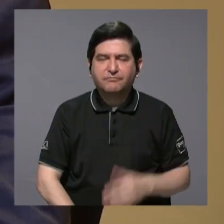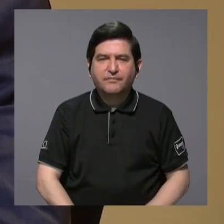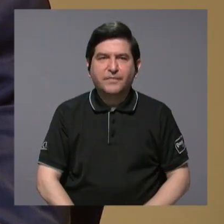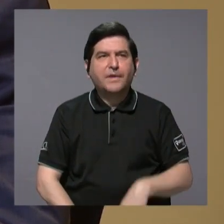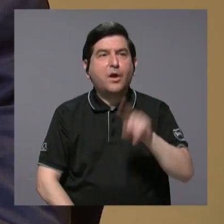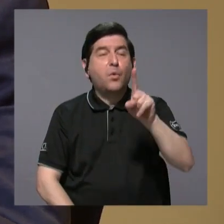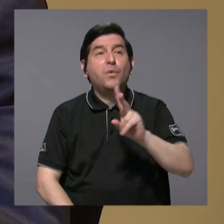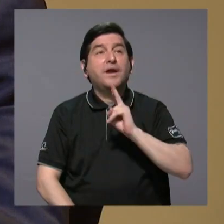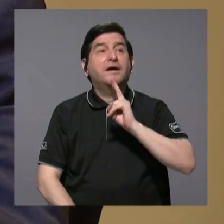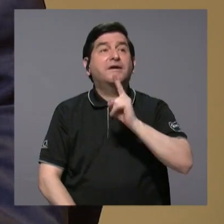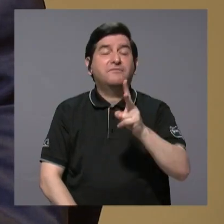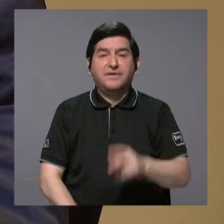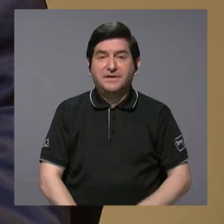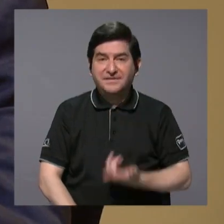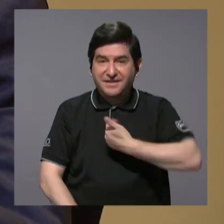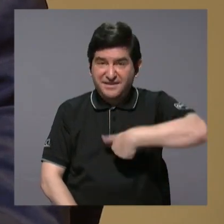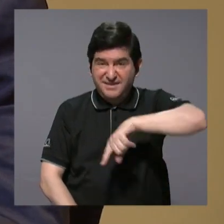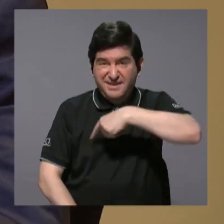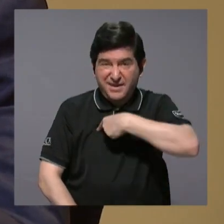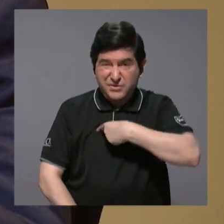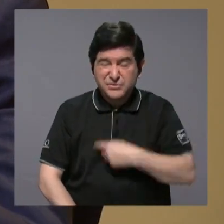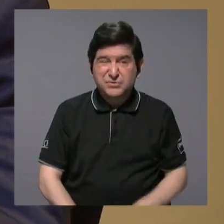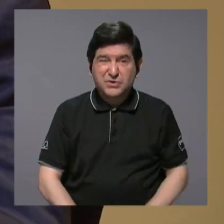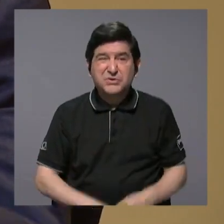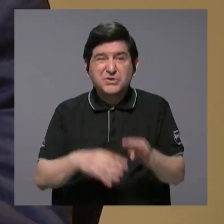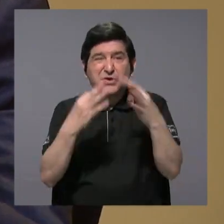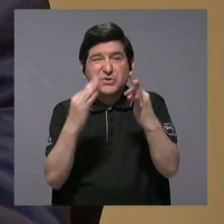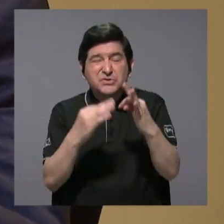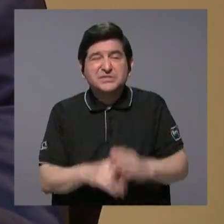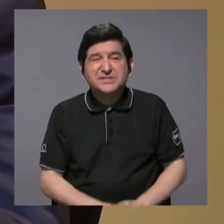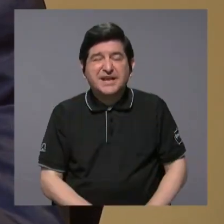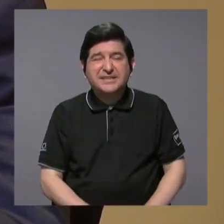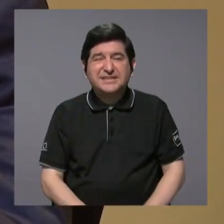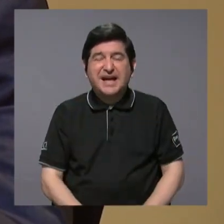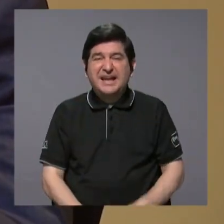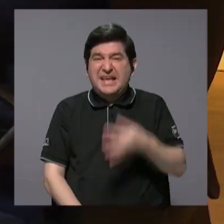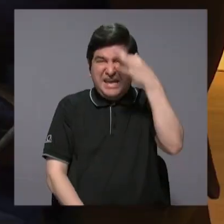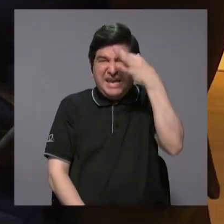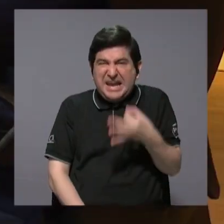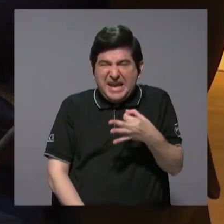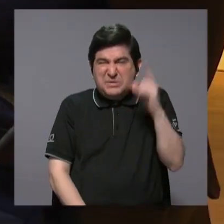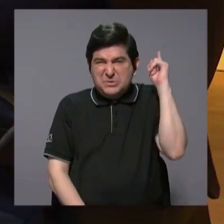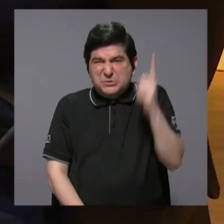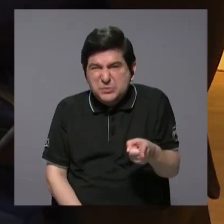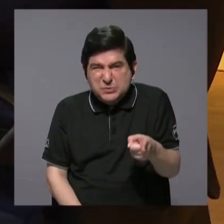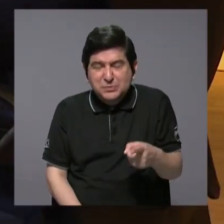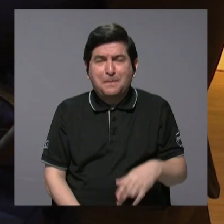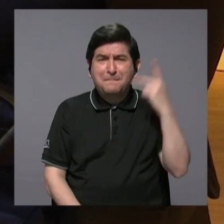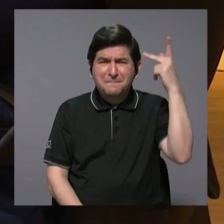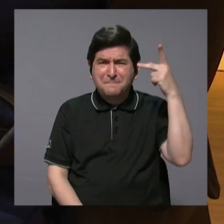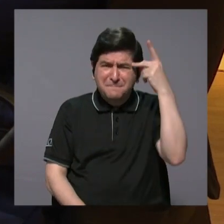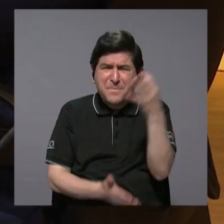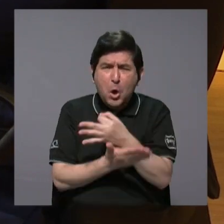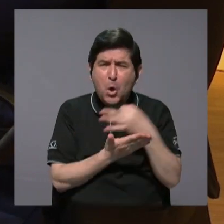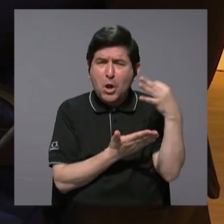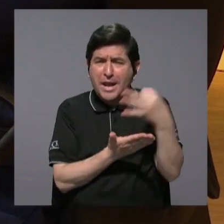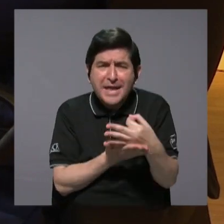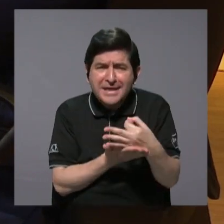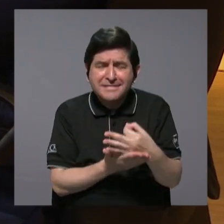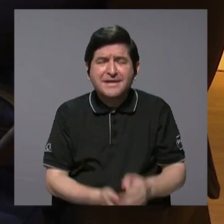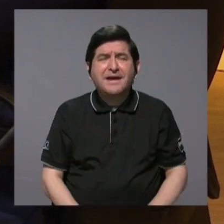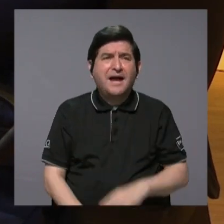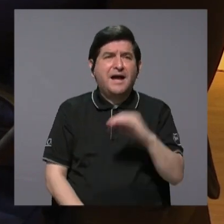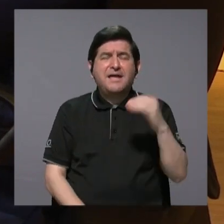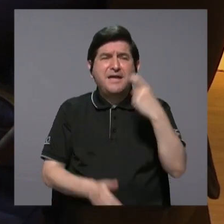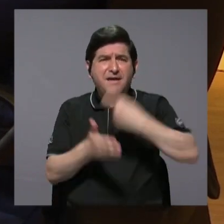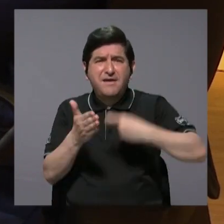esas verdades que nos han metido con cuchara por todo lado, que dice que la política monetaria, la política fiscal y